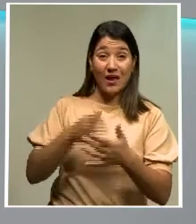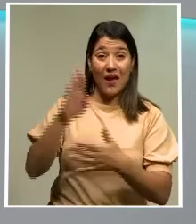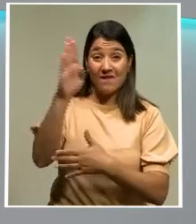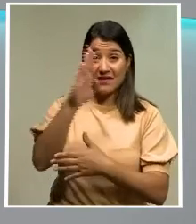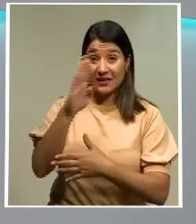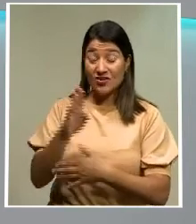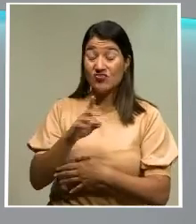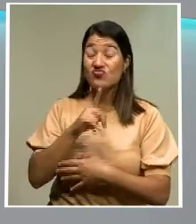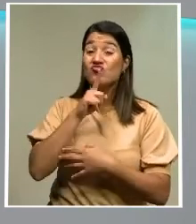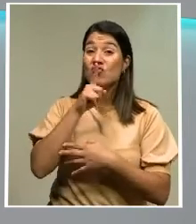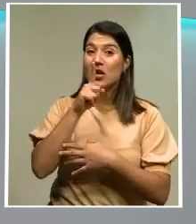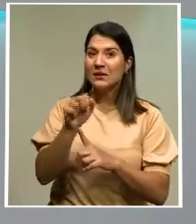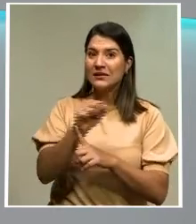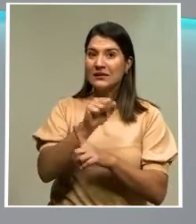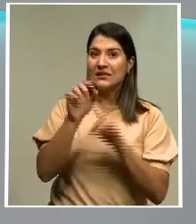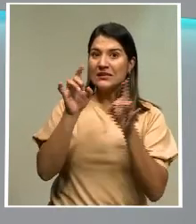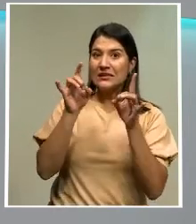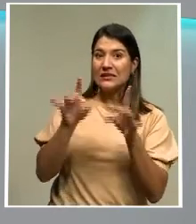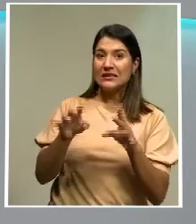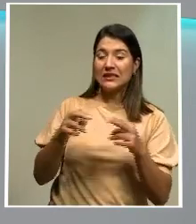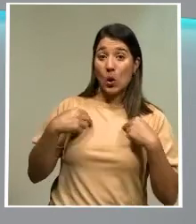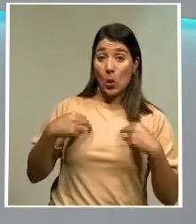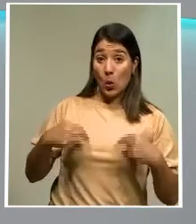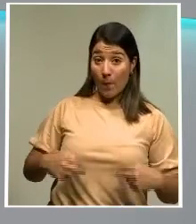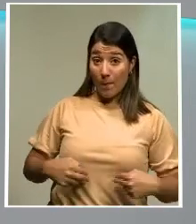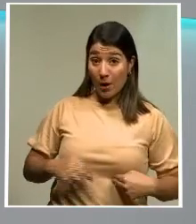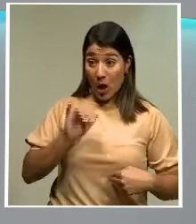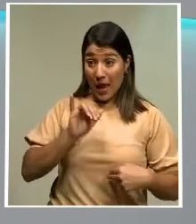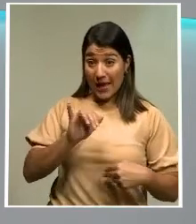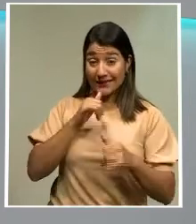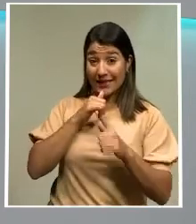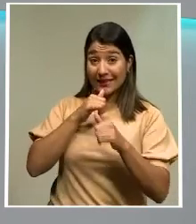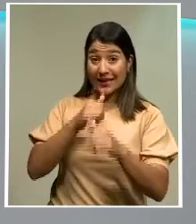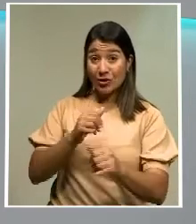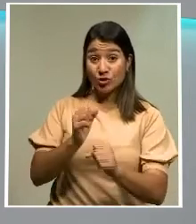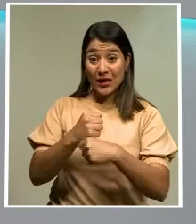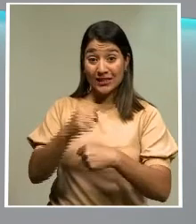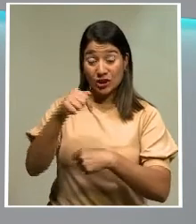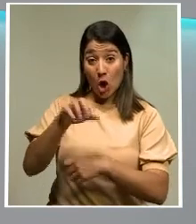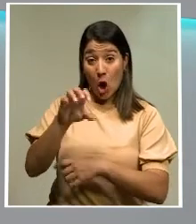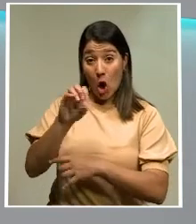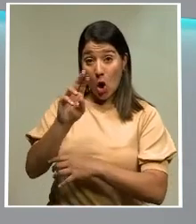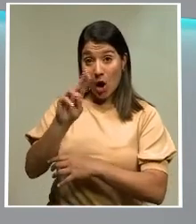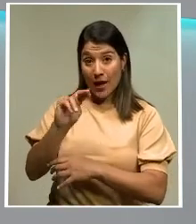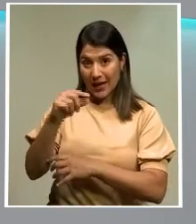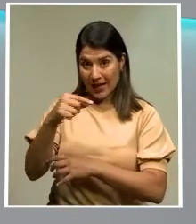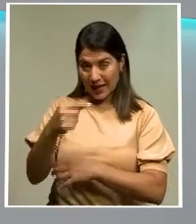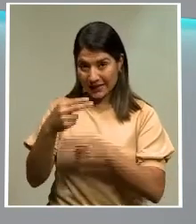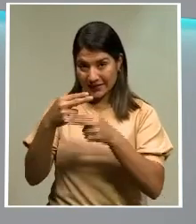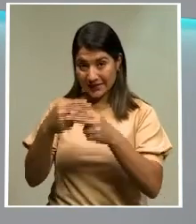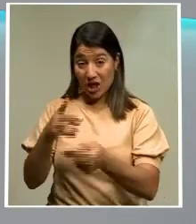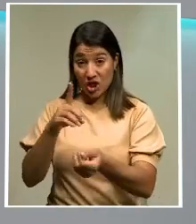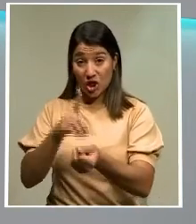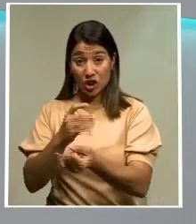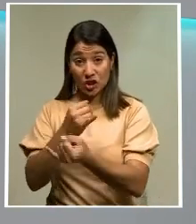verdadera catástrofe humanitaria. Así lo denunció la ONG Médicos Sin Fronteras.